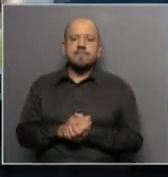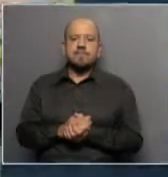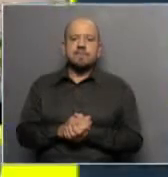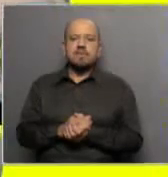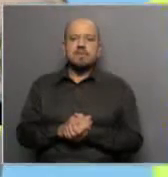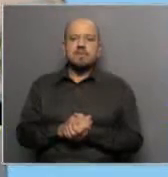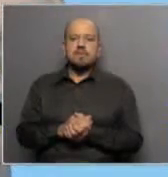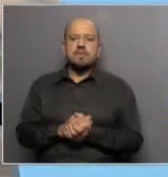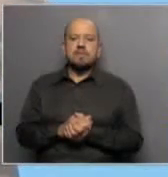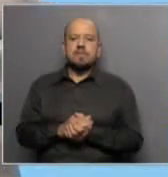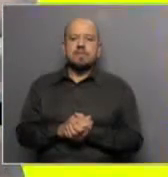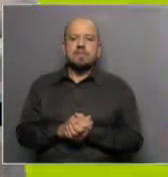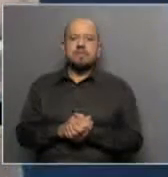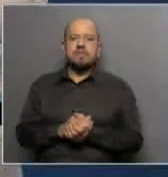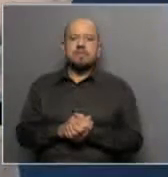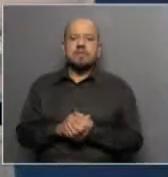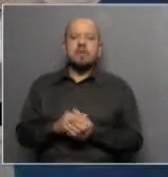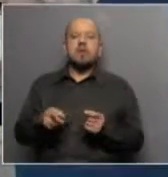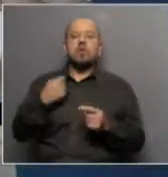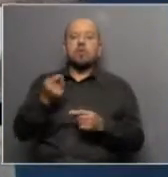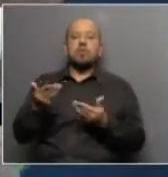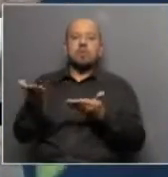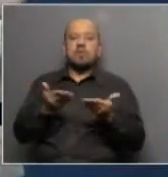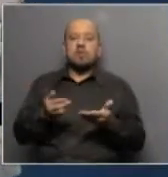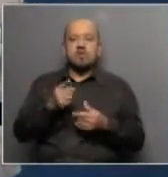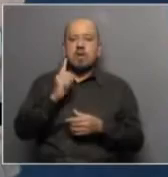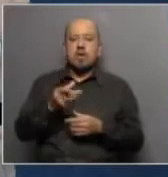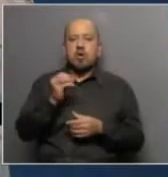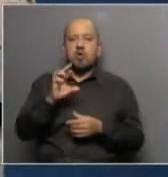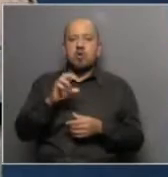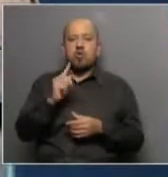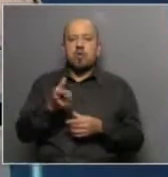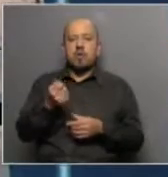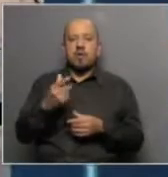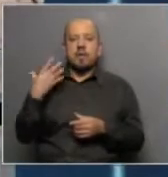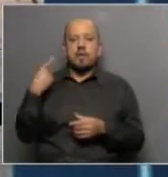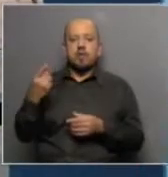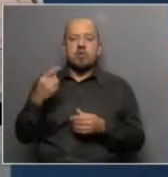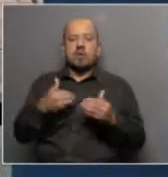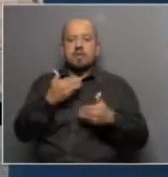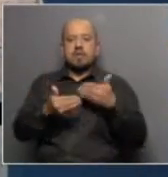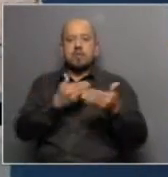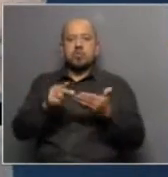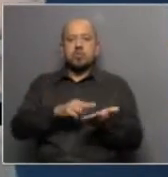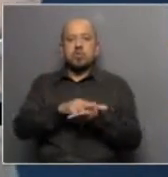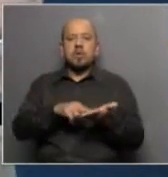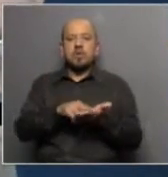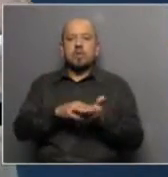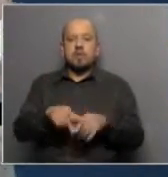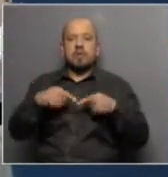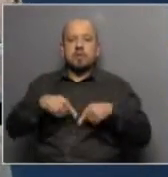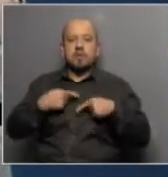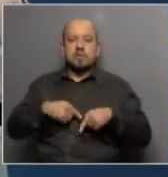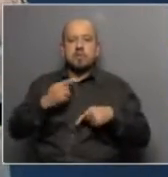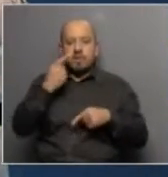placer. Denise, no vamos. En el último bloque vamos a recibir a Adriana Gorga, directora de Desarrollo Urbano de la Intendencia de Montevideo, para ver el